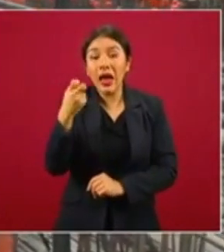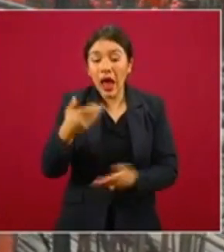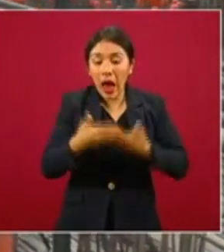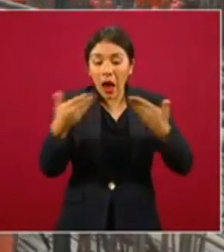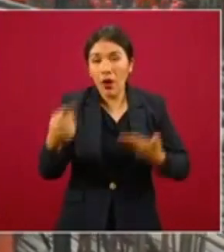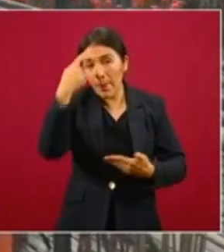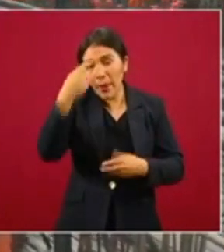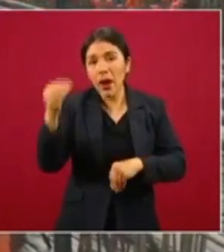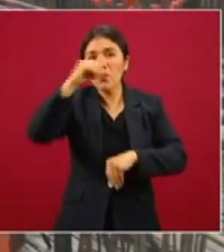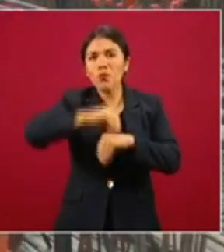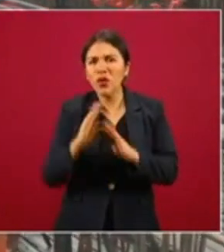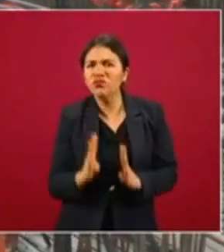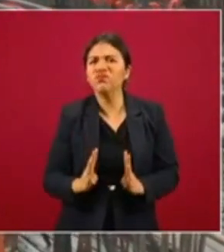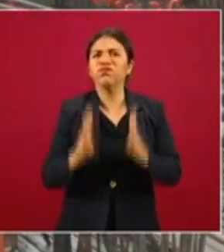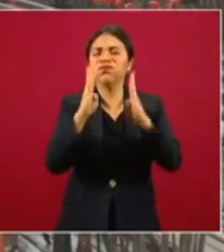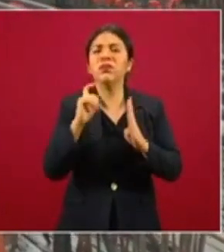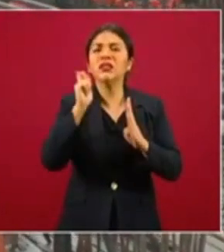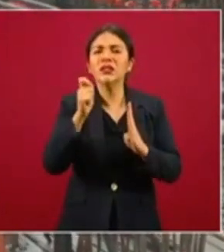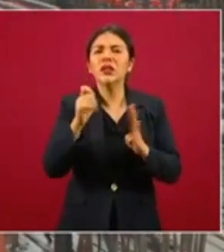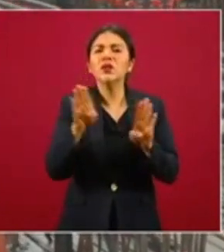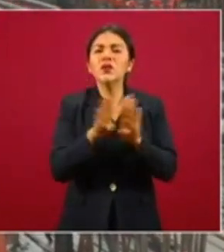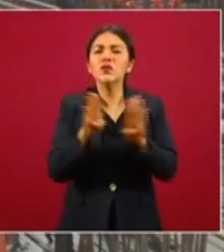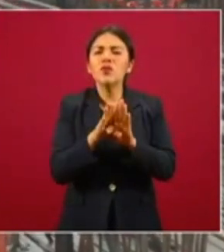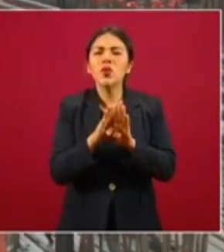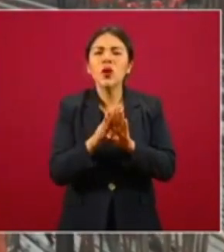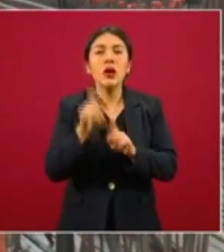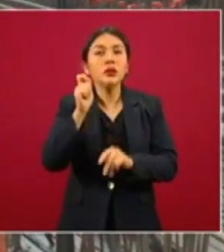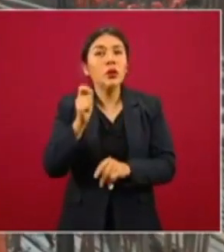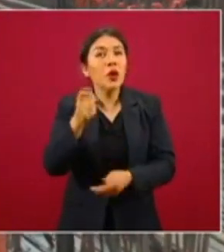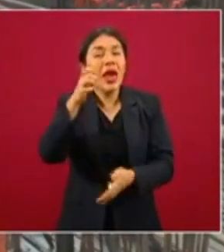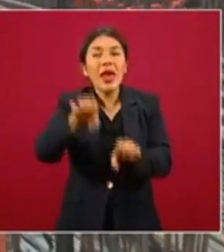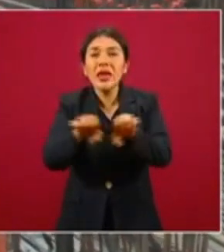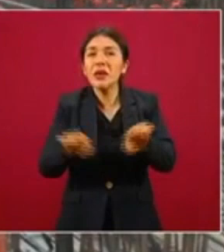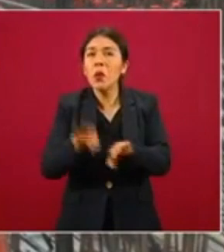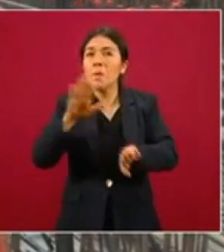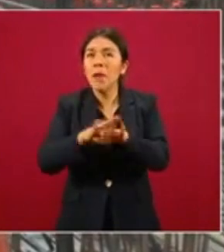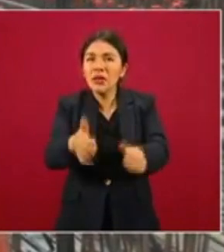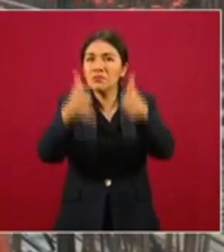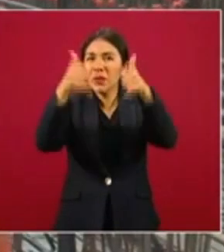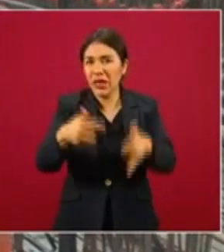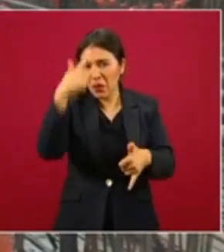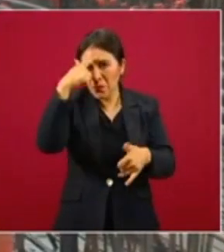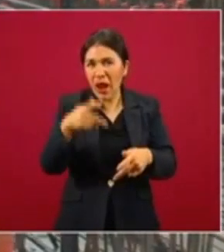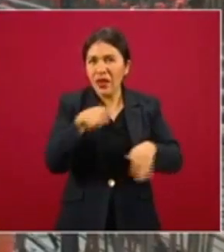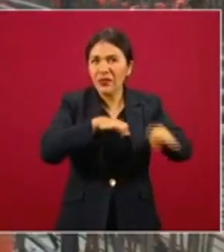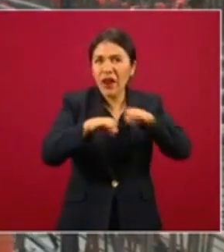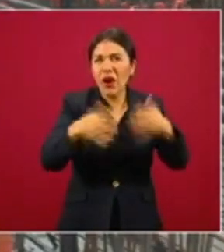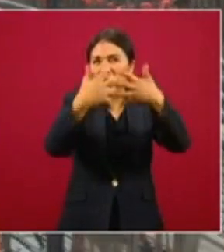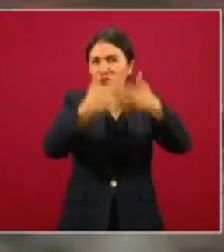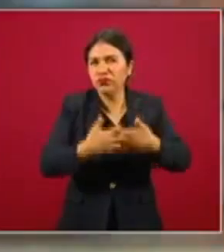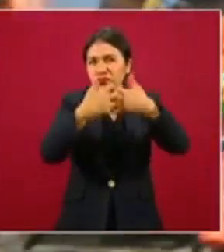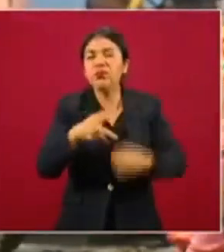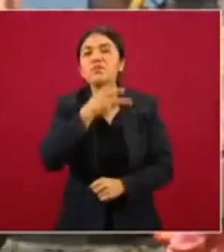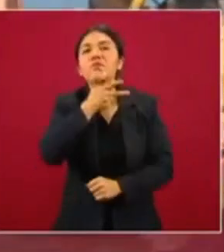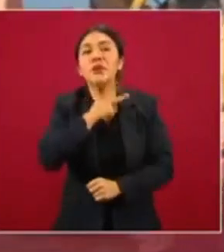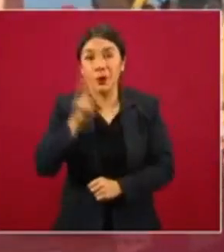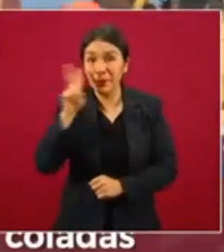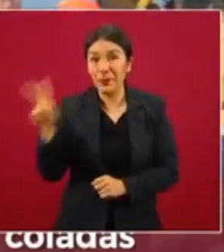donde se va a soportar de los equipos más pesados que tiene la refinería. Ve el reporte de esta semana.